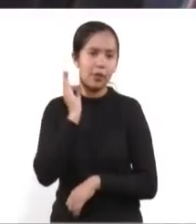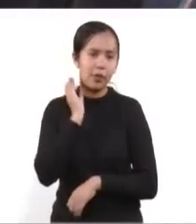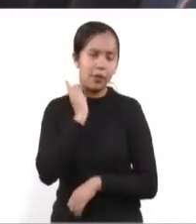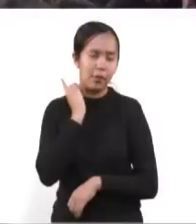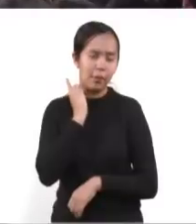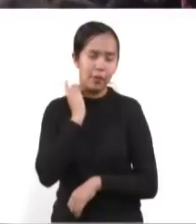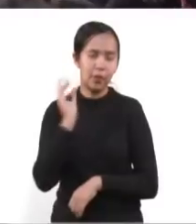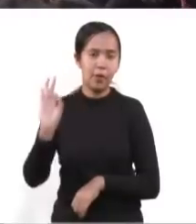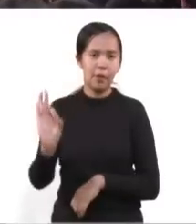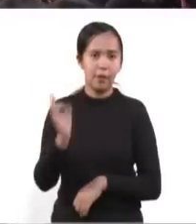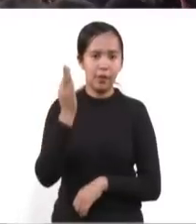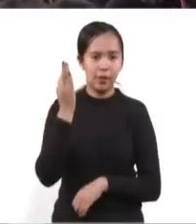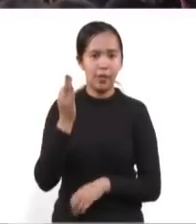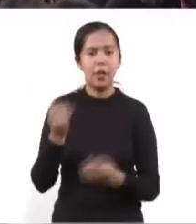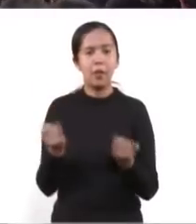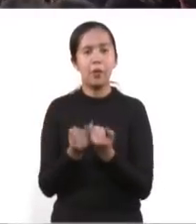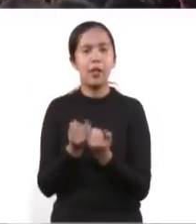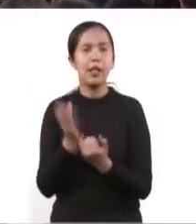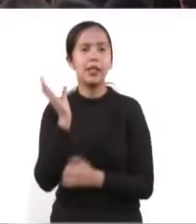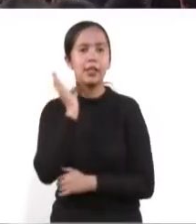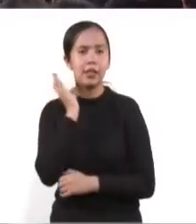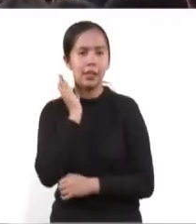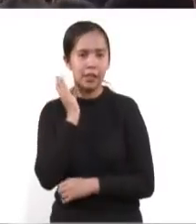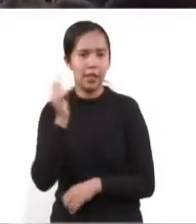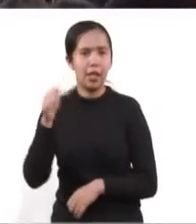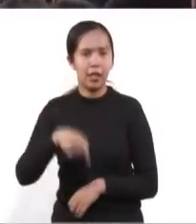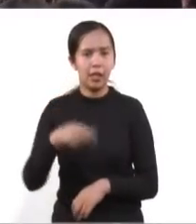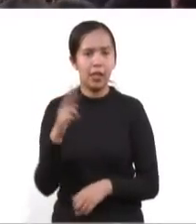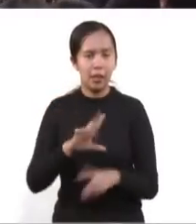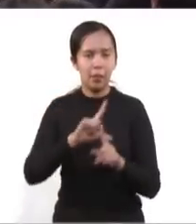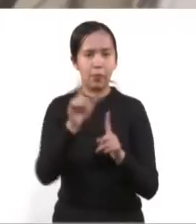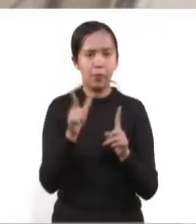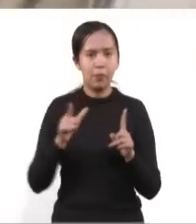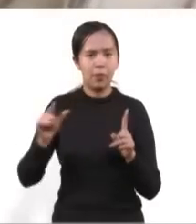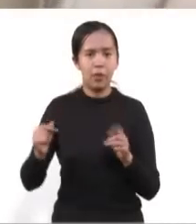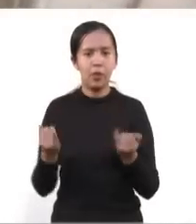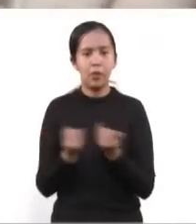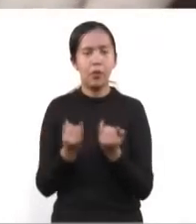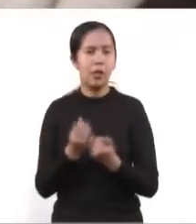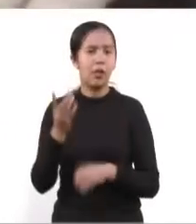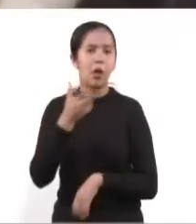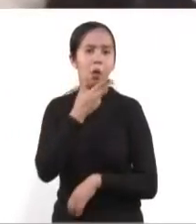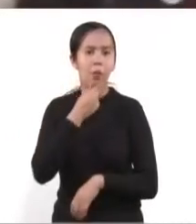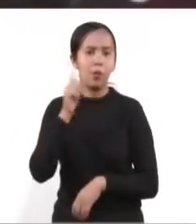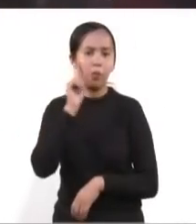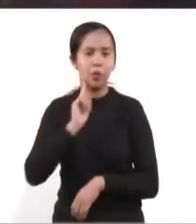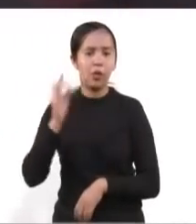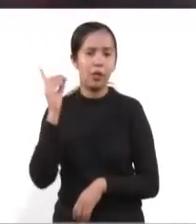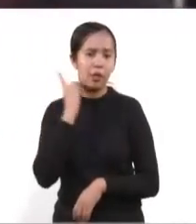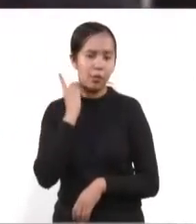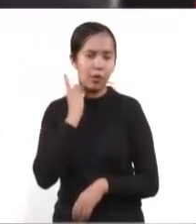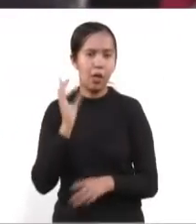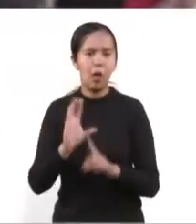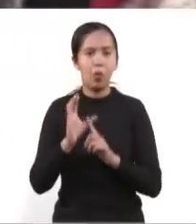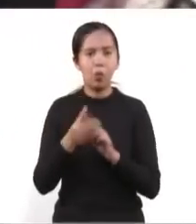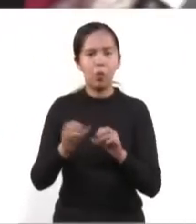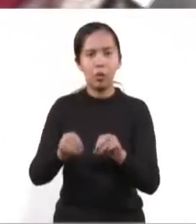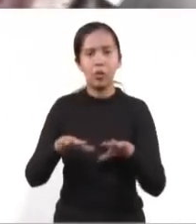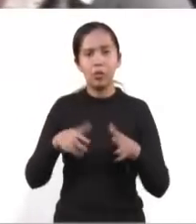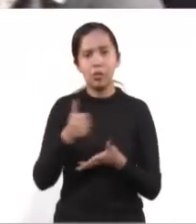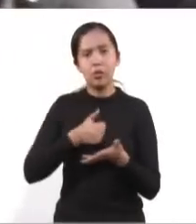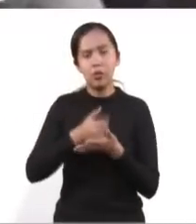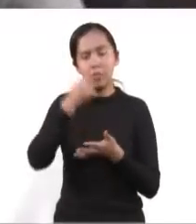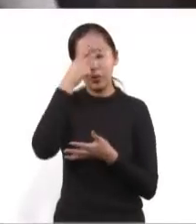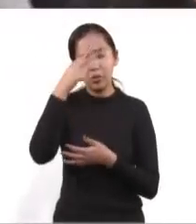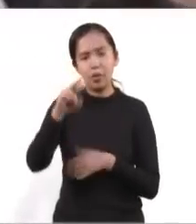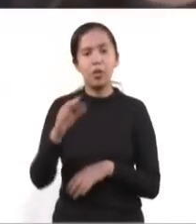que nos acompañan, senadoras y senadores de la República, diputadas y diputados en el Congreso de la Ciudad de México,